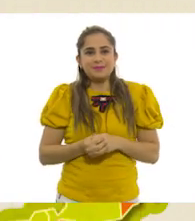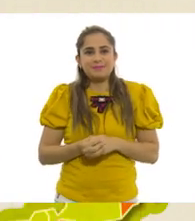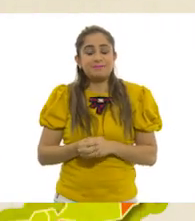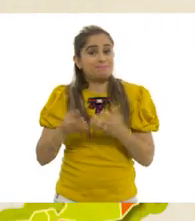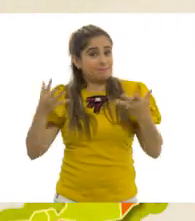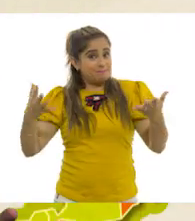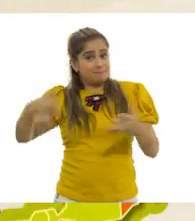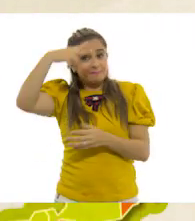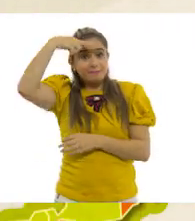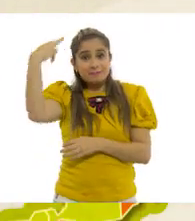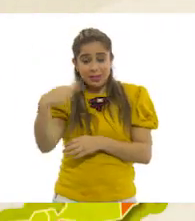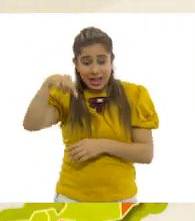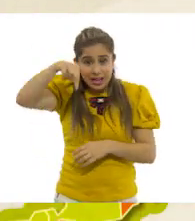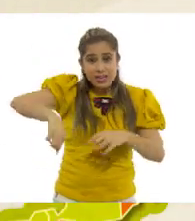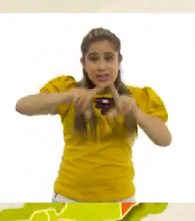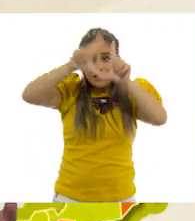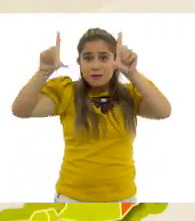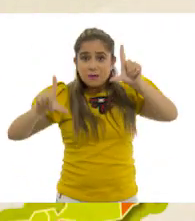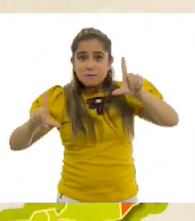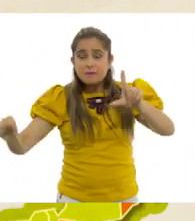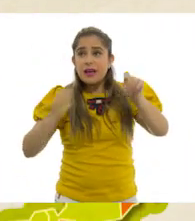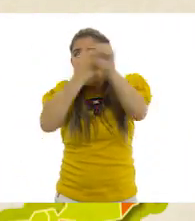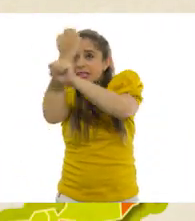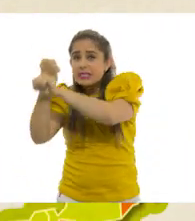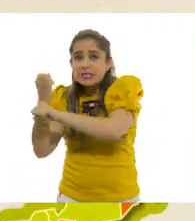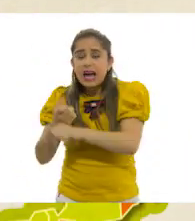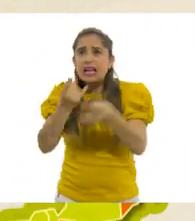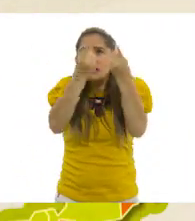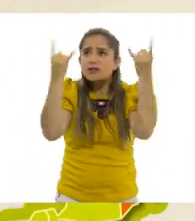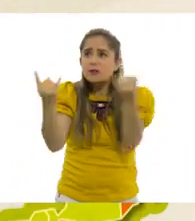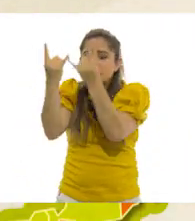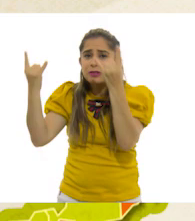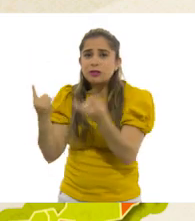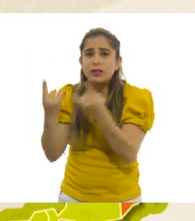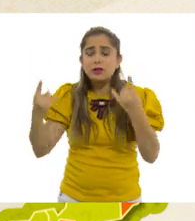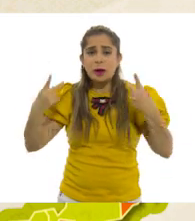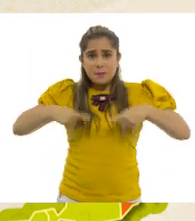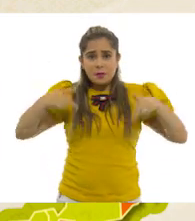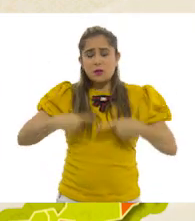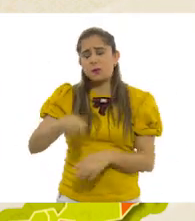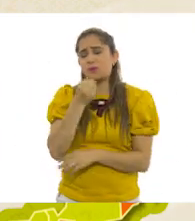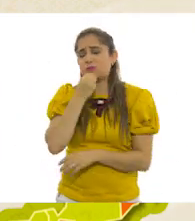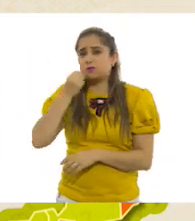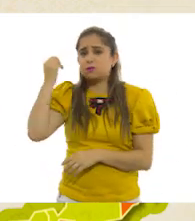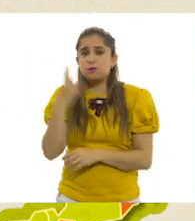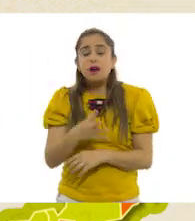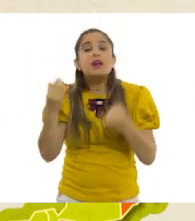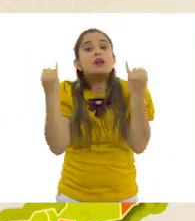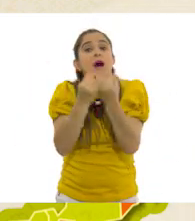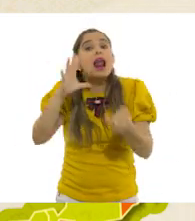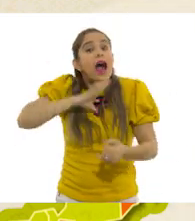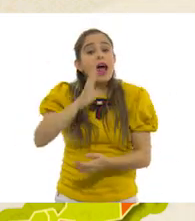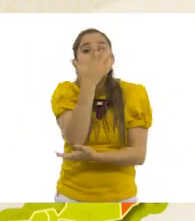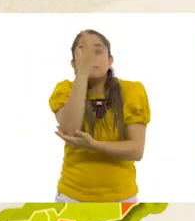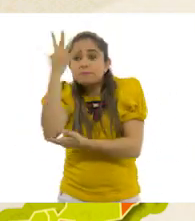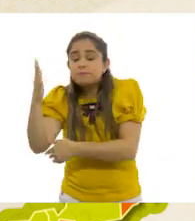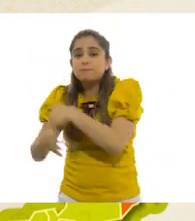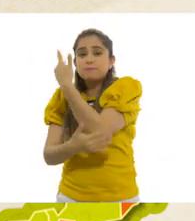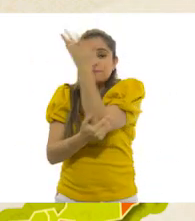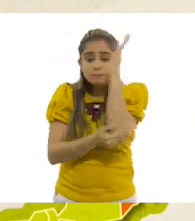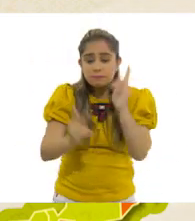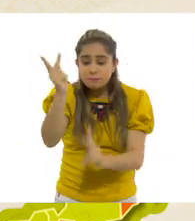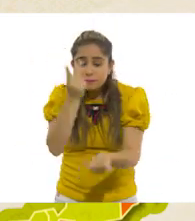México no solo es un país lleno de fascinantes personajes históricos, también estamos llenos de una fauna y flora